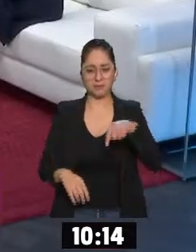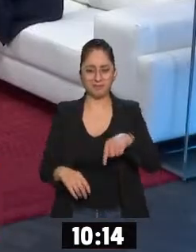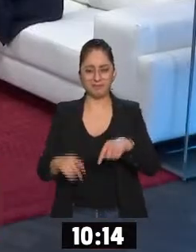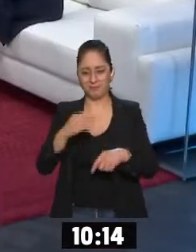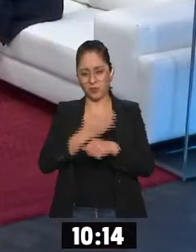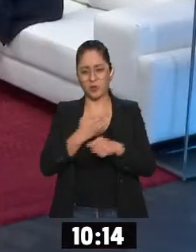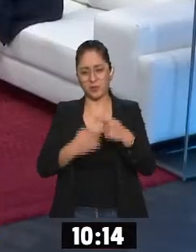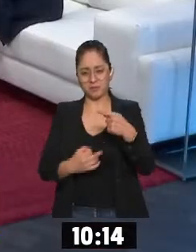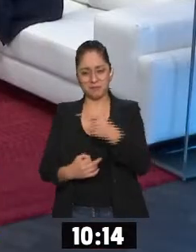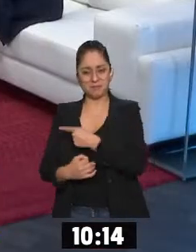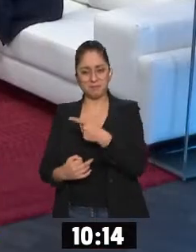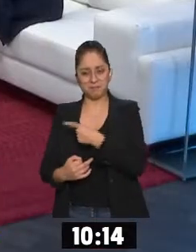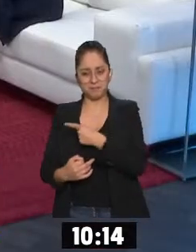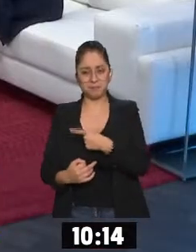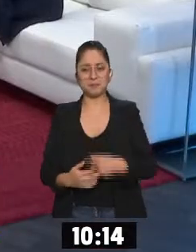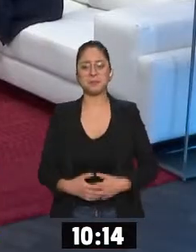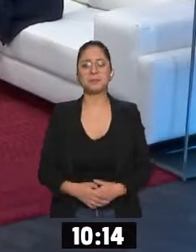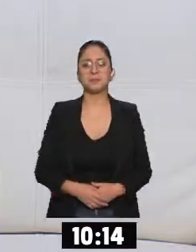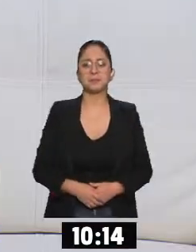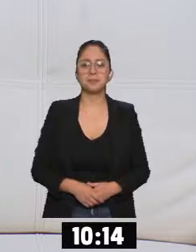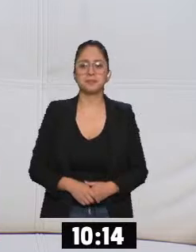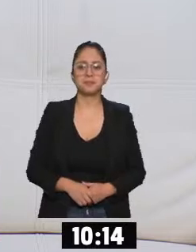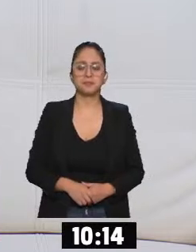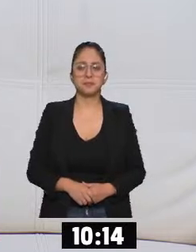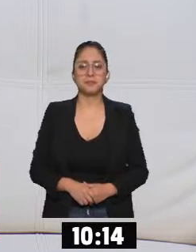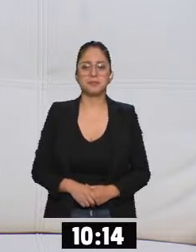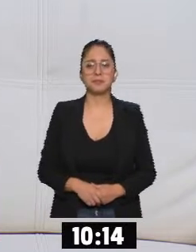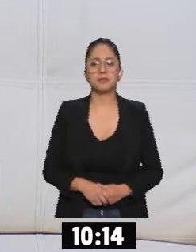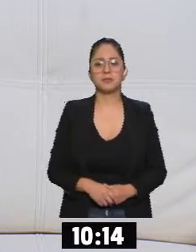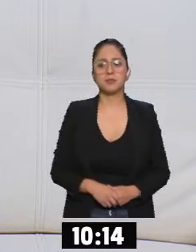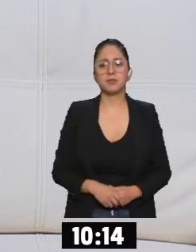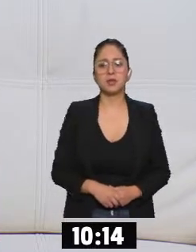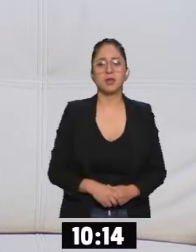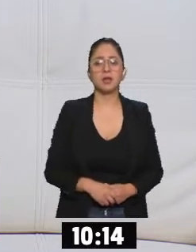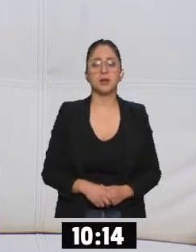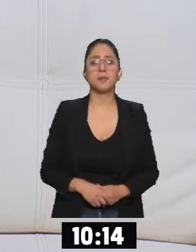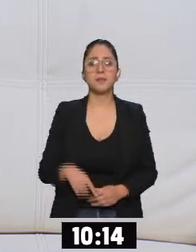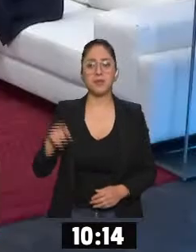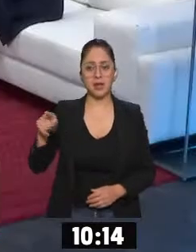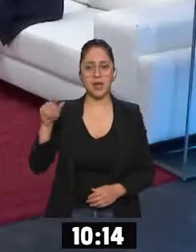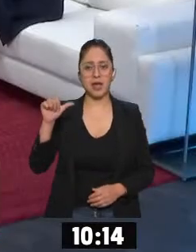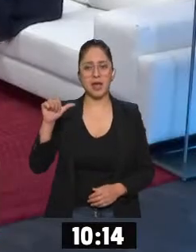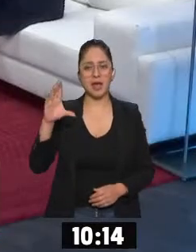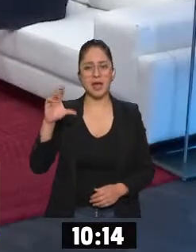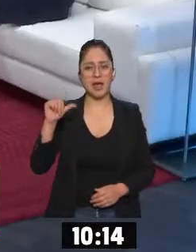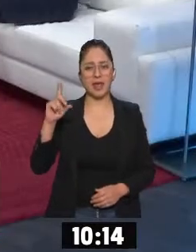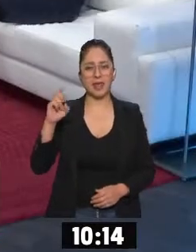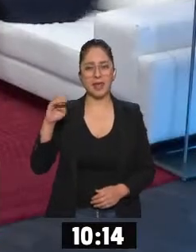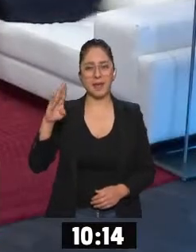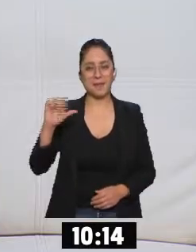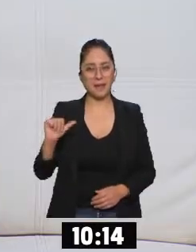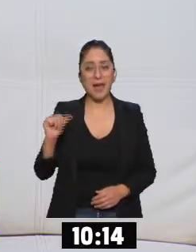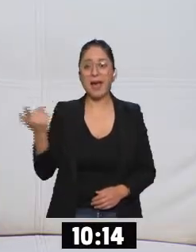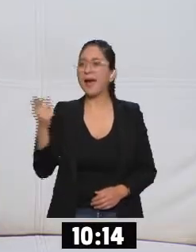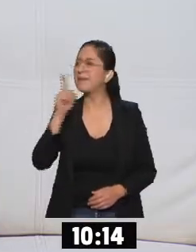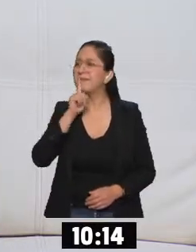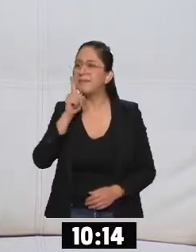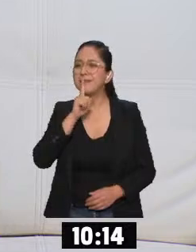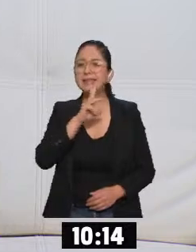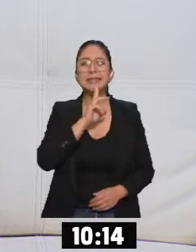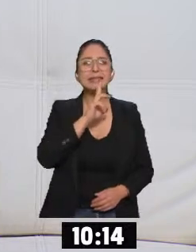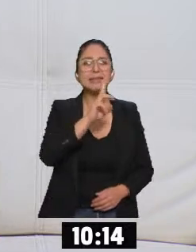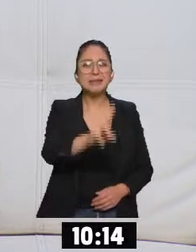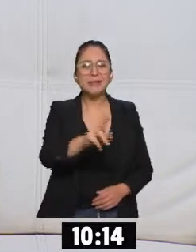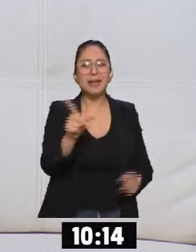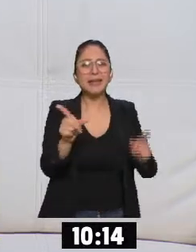de la asociación. ¿Te late? Sí, en los primeros Academia Nagofil. de la academia. ¡Ya! ¡No la digas! ¡No la